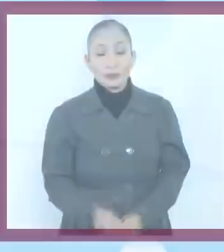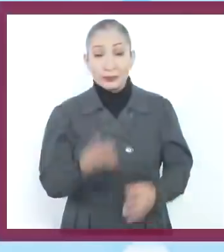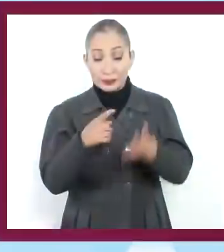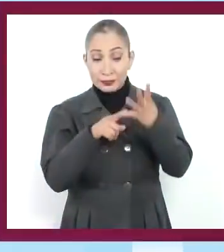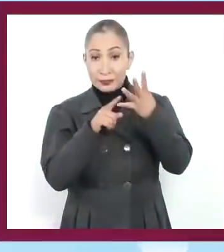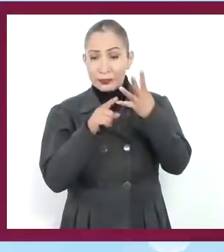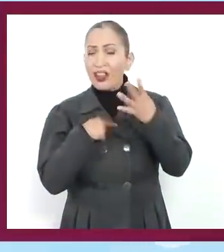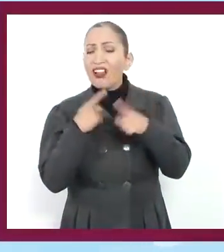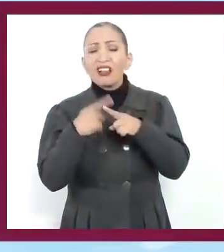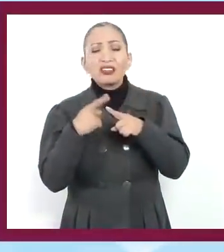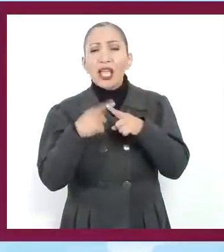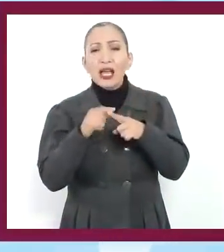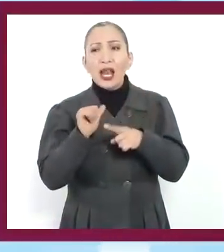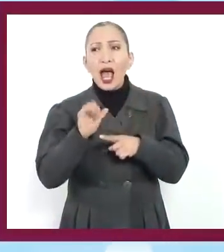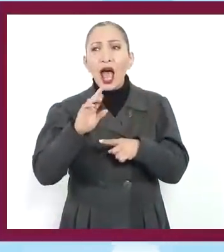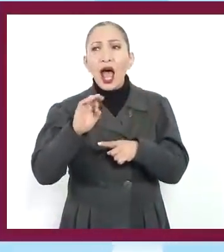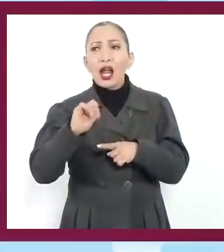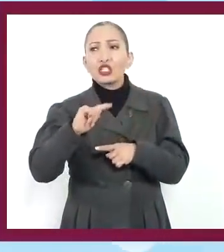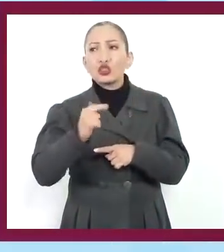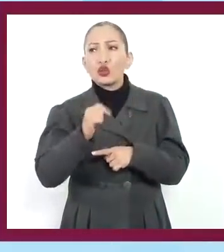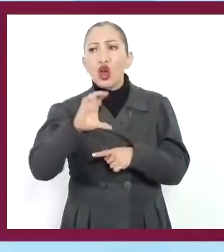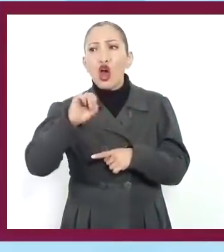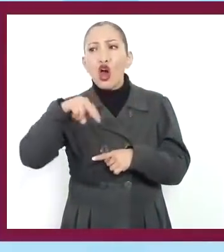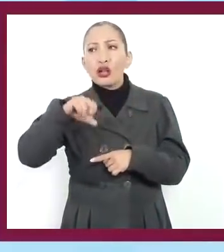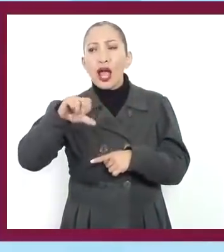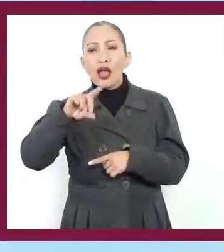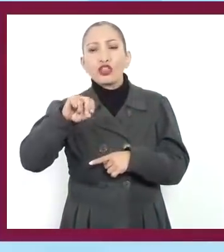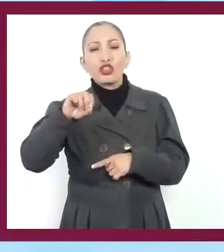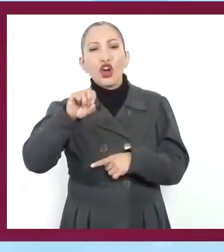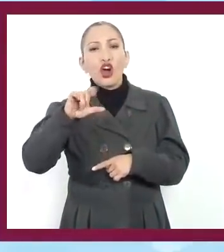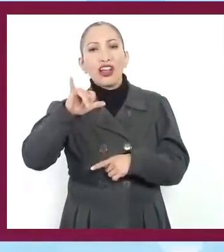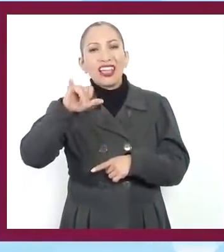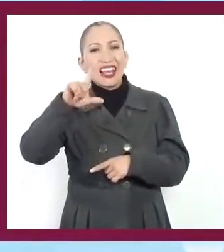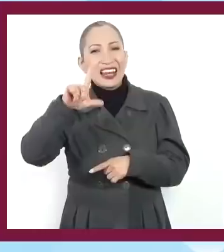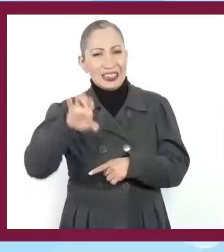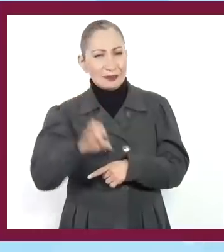4. ¿Quién fue Arthur Conan Doyle?